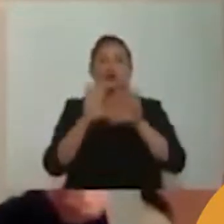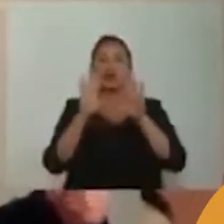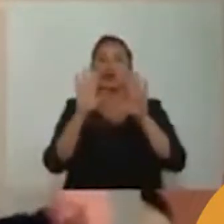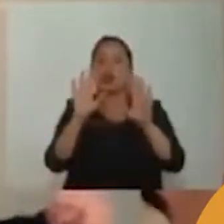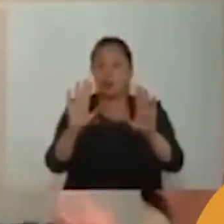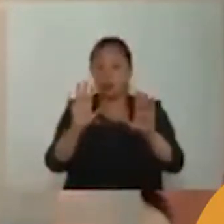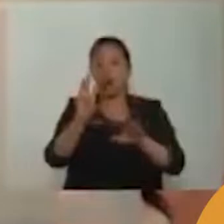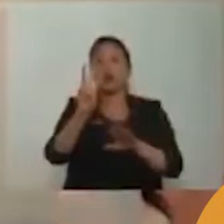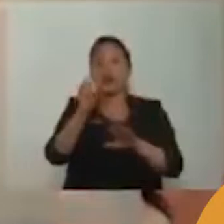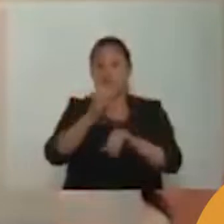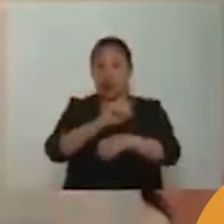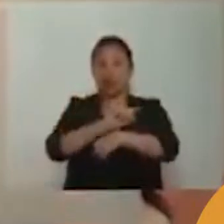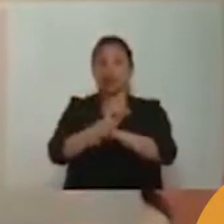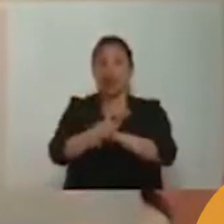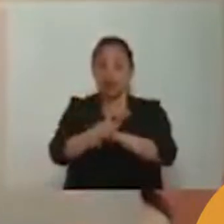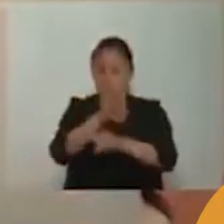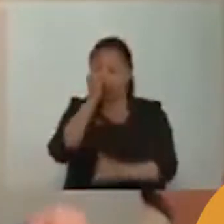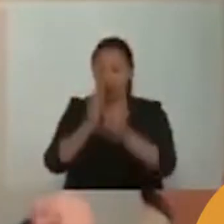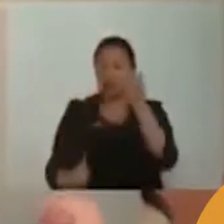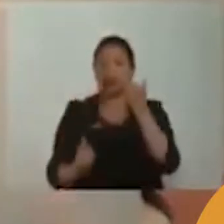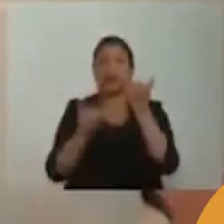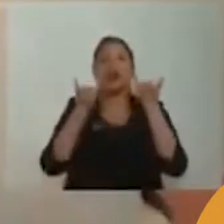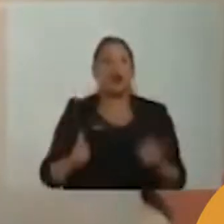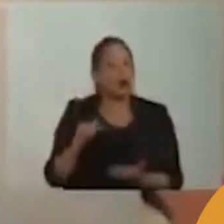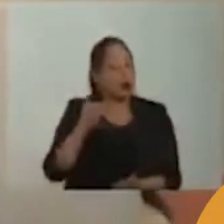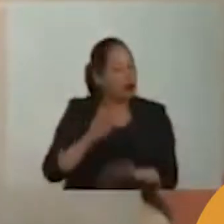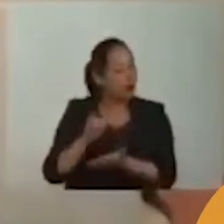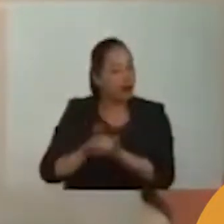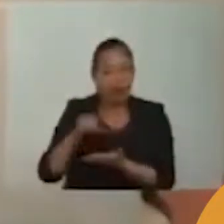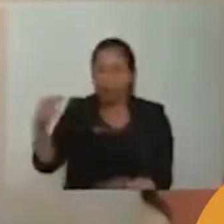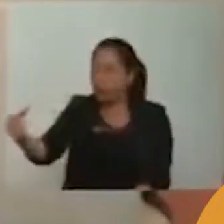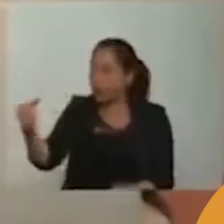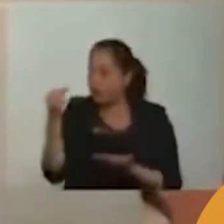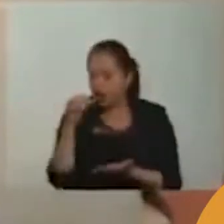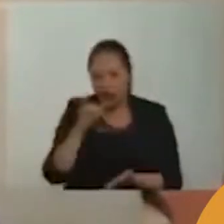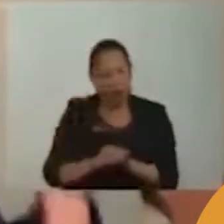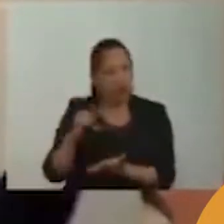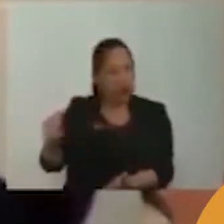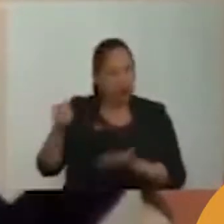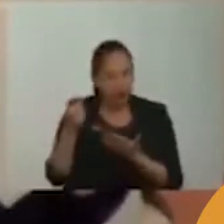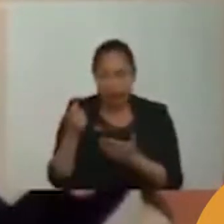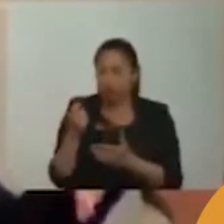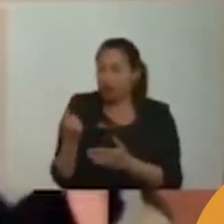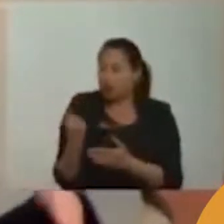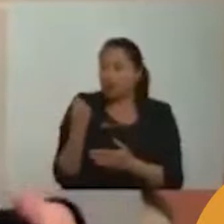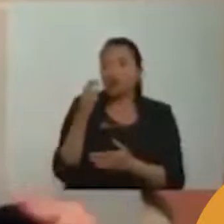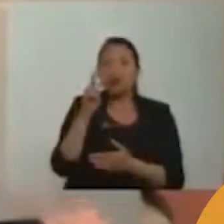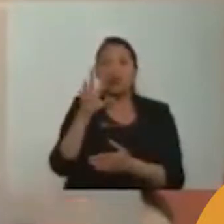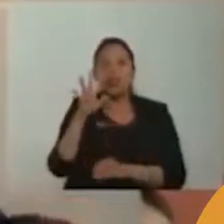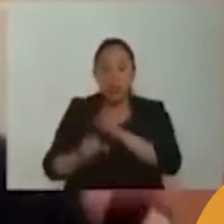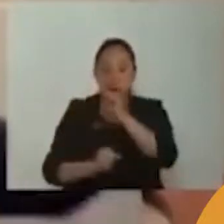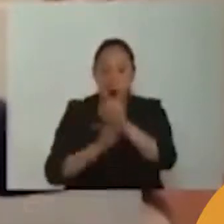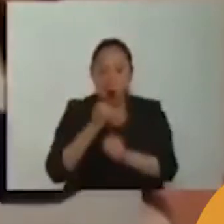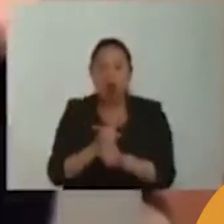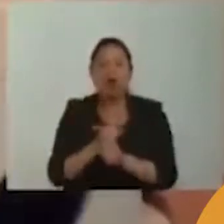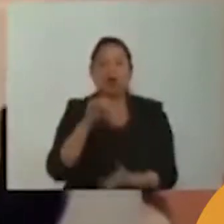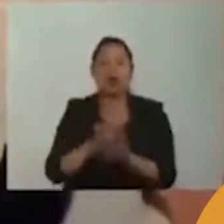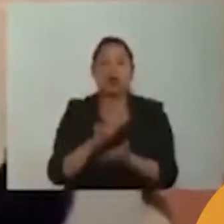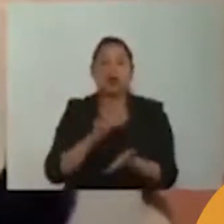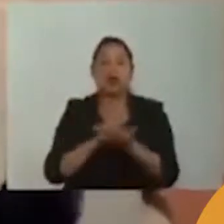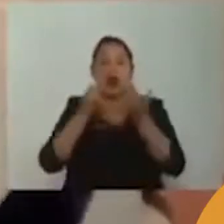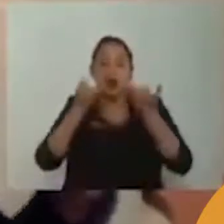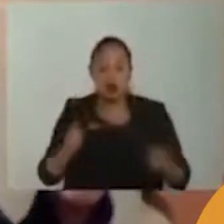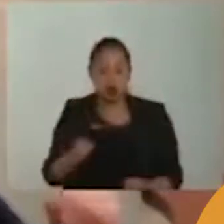30 segundos y termina. Recibiendo exactamente la misma plata que recibíamos hace 25 años, mientras que las universidades